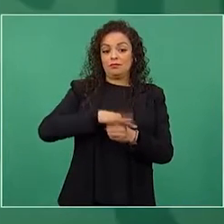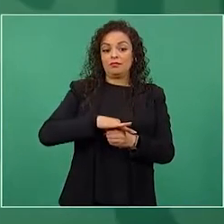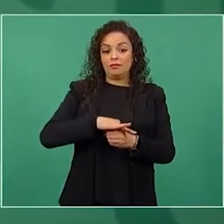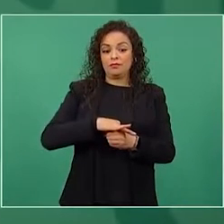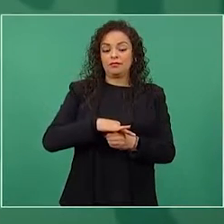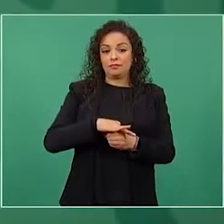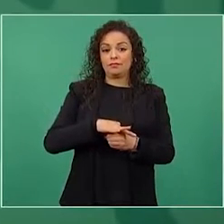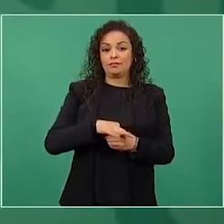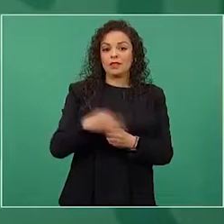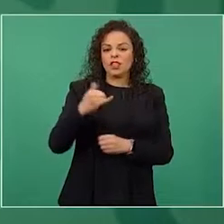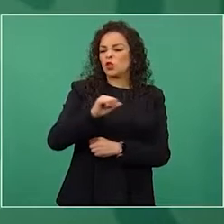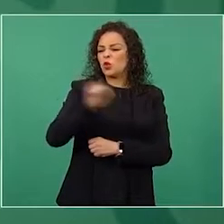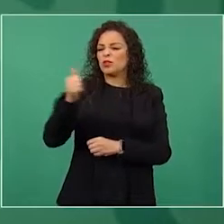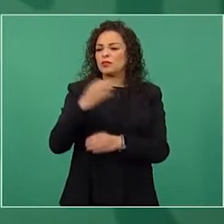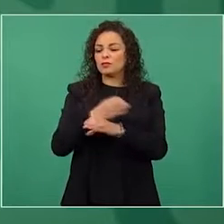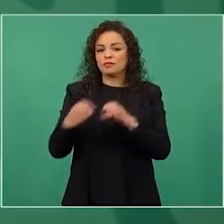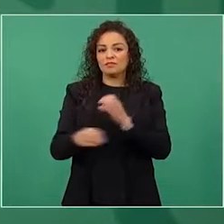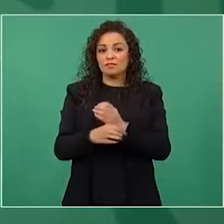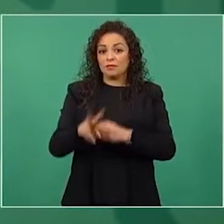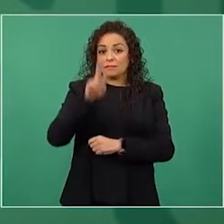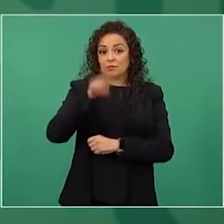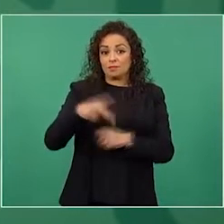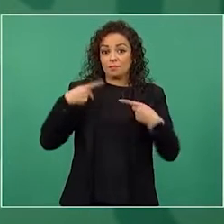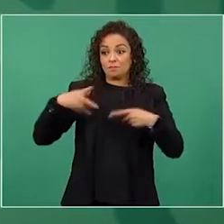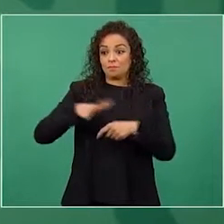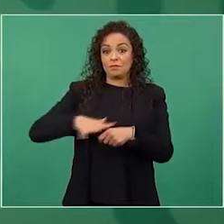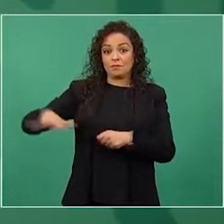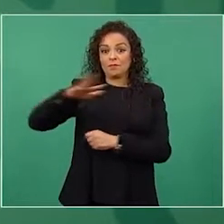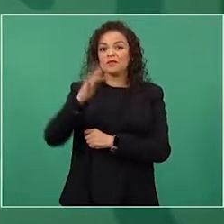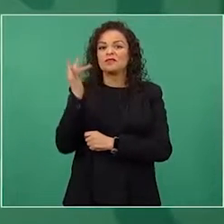los conservadores, a los fifís,